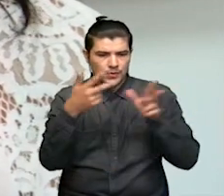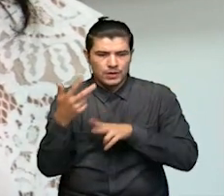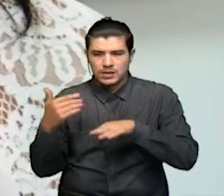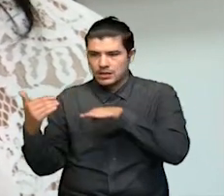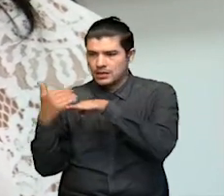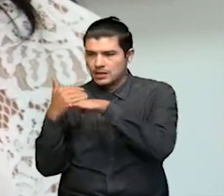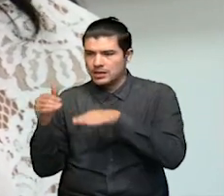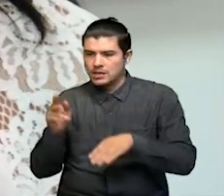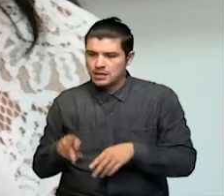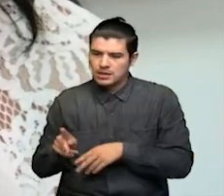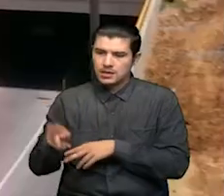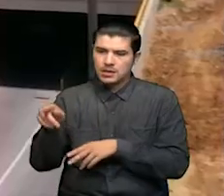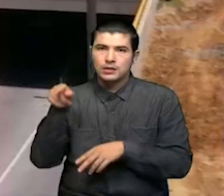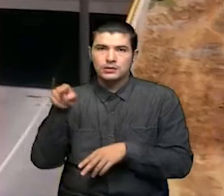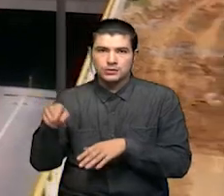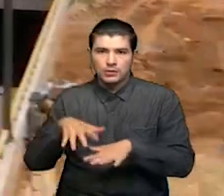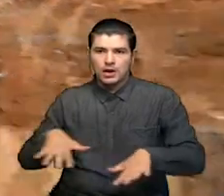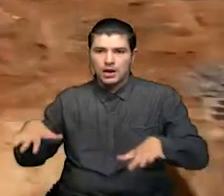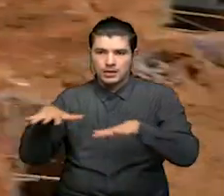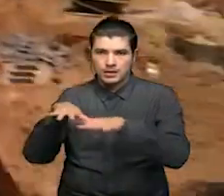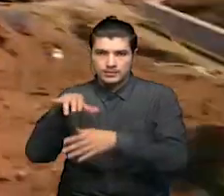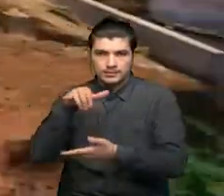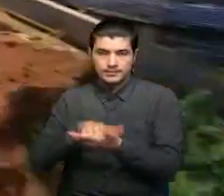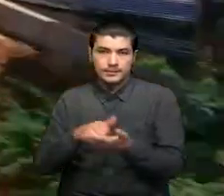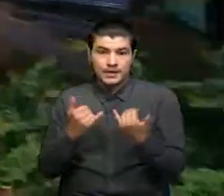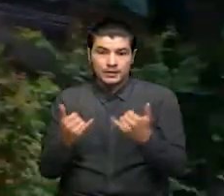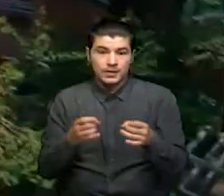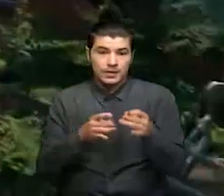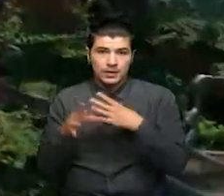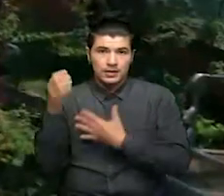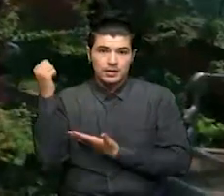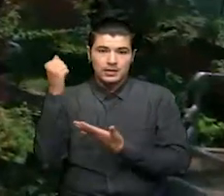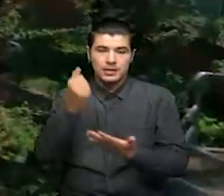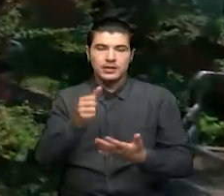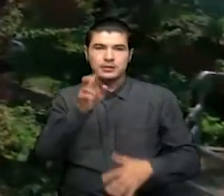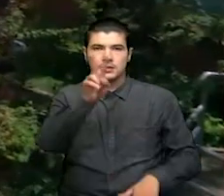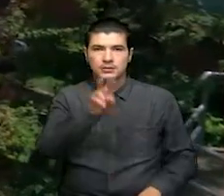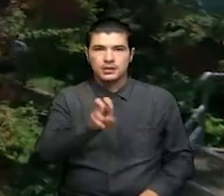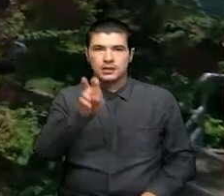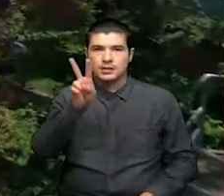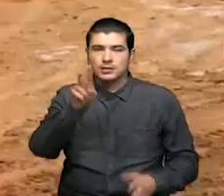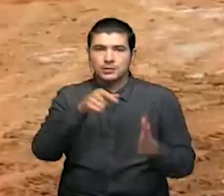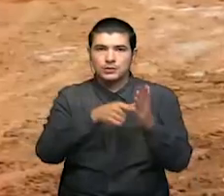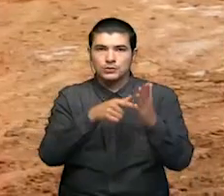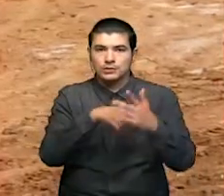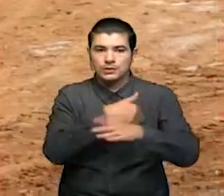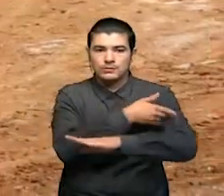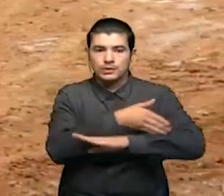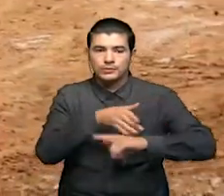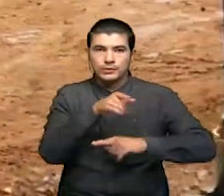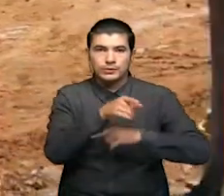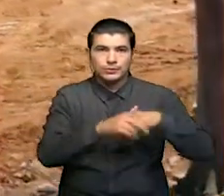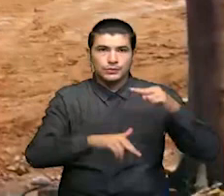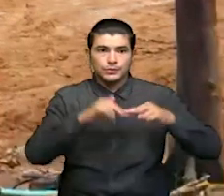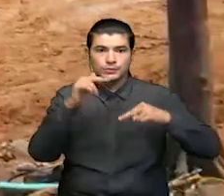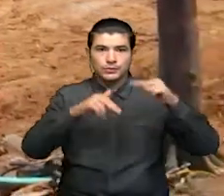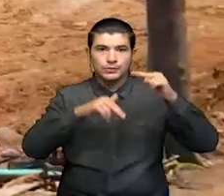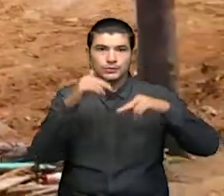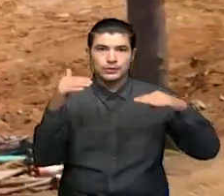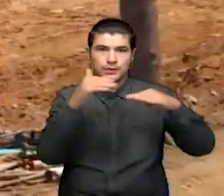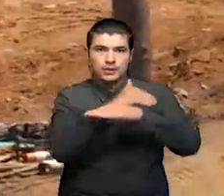peatonal sobre la glorieta a la fecha se han invertido cerca de 72 mil millones de pesos en el proyecto de infraestructura vial